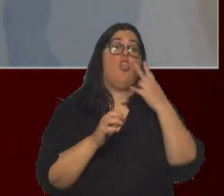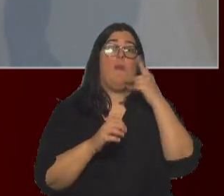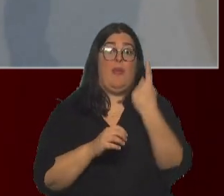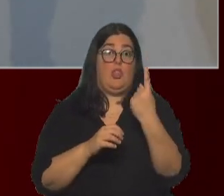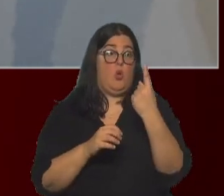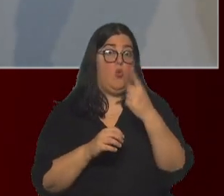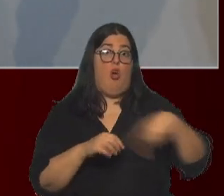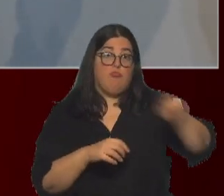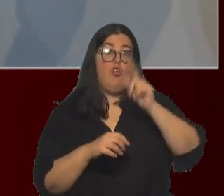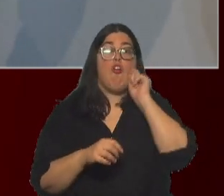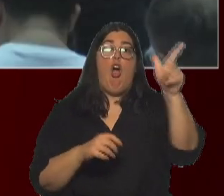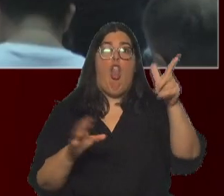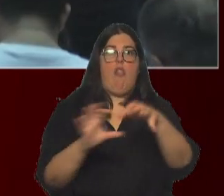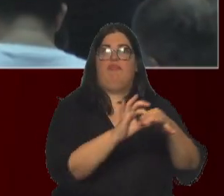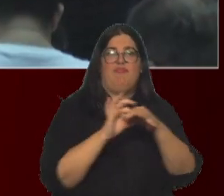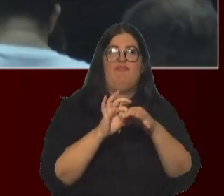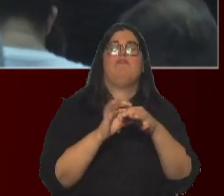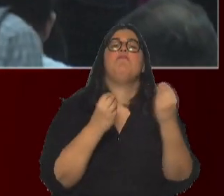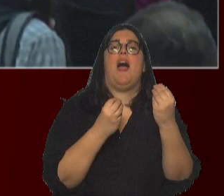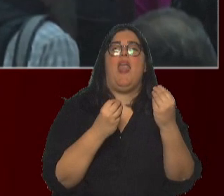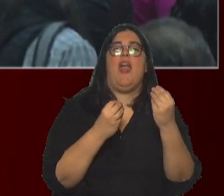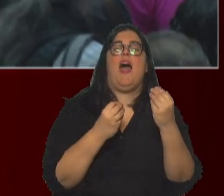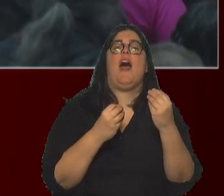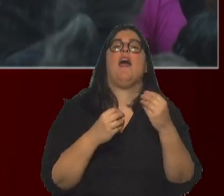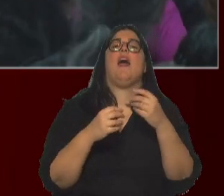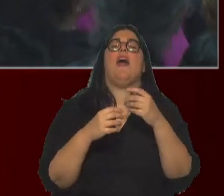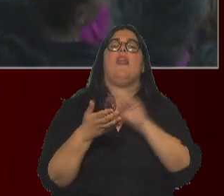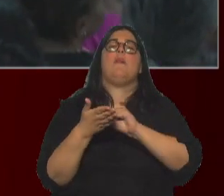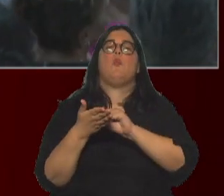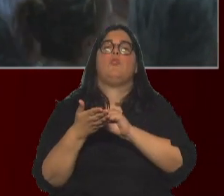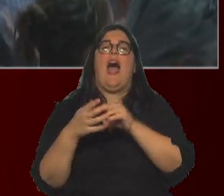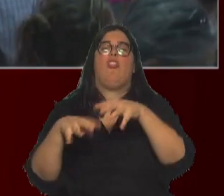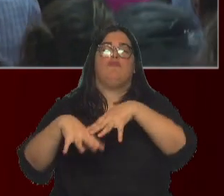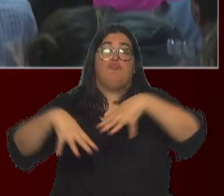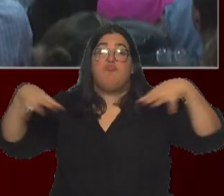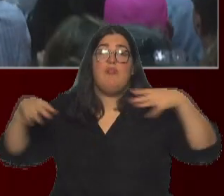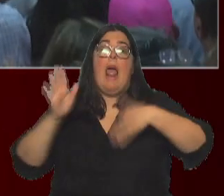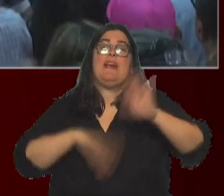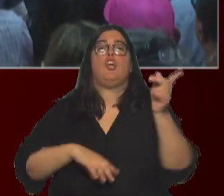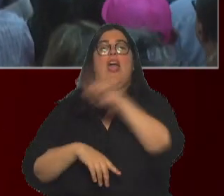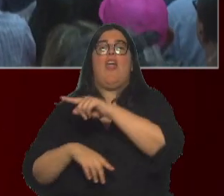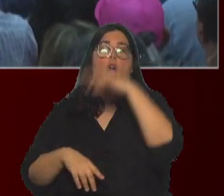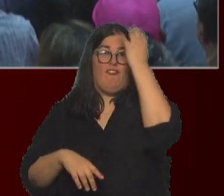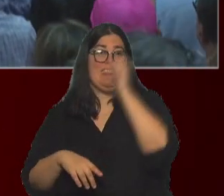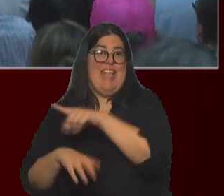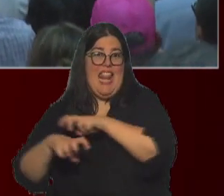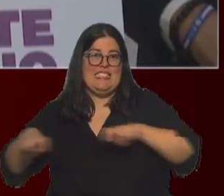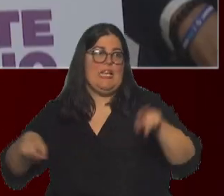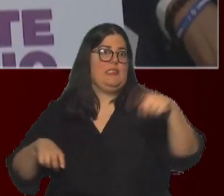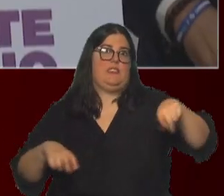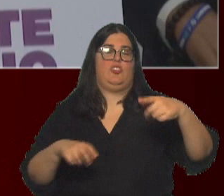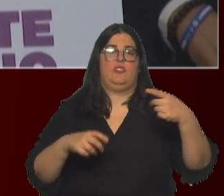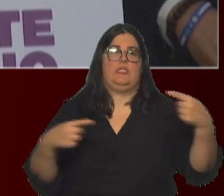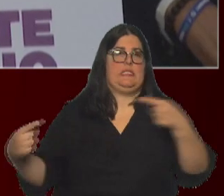lograron evitar que el oficialismo se quede con mayoría absoluta dentro del Congreso, que era lo que le podía permitir a AMLO avanzar, por ejemplo, con